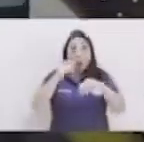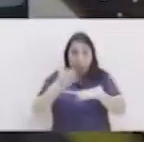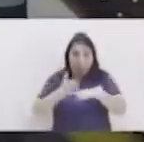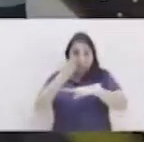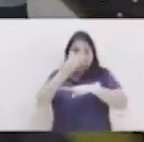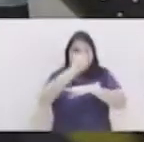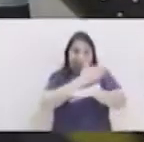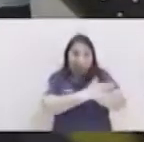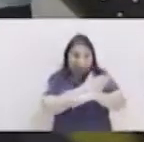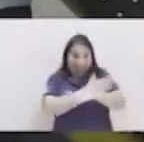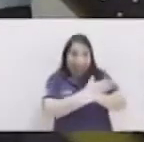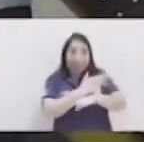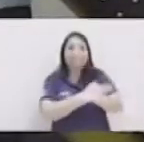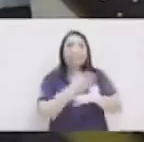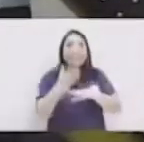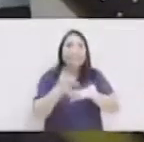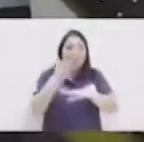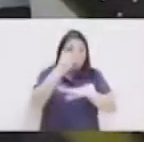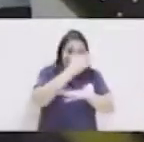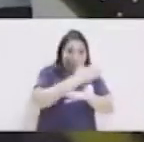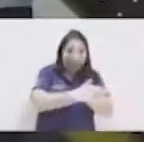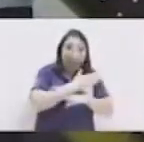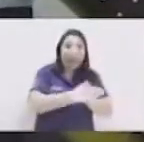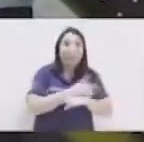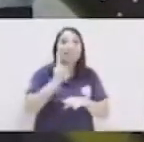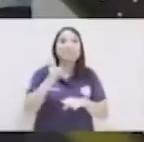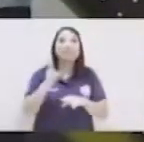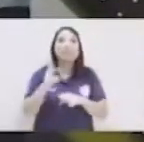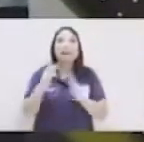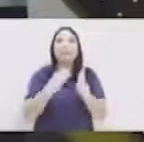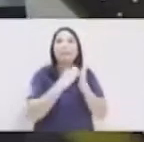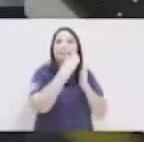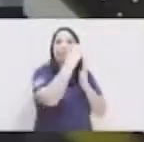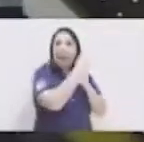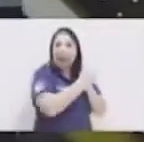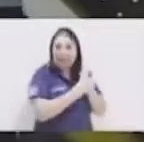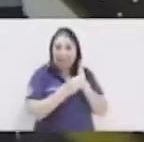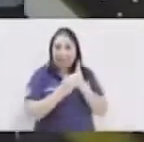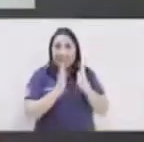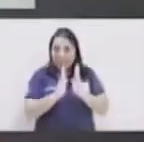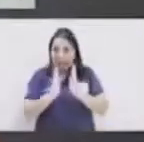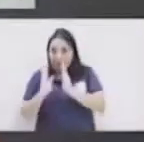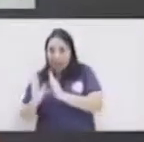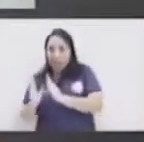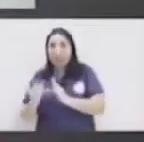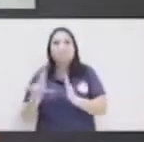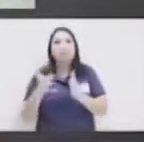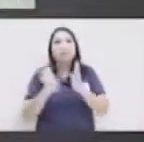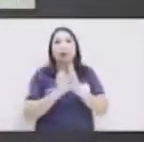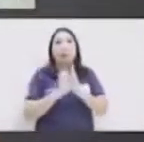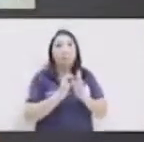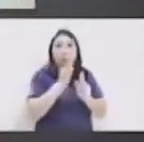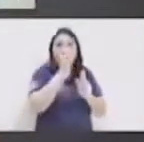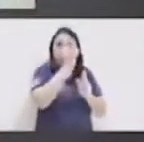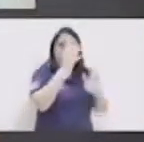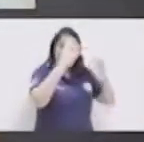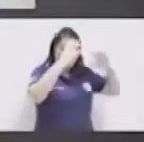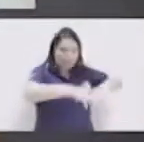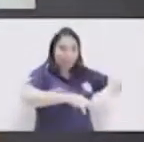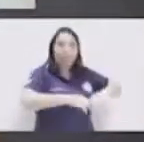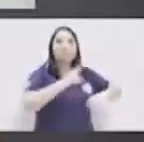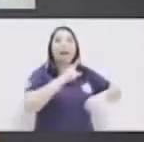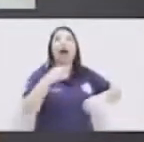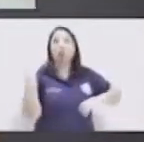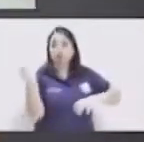rehabilitación, luego de recuperación para posteriormente reconstruir y hacer algunas obras de